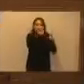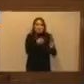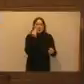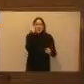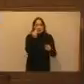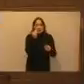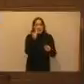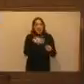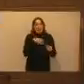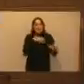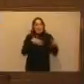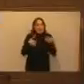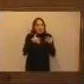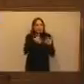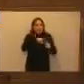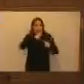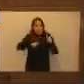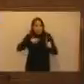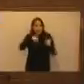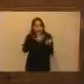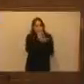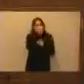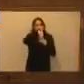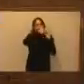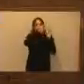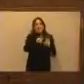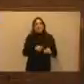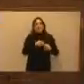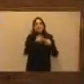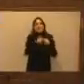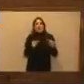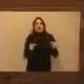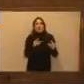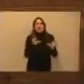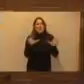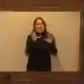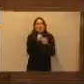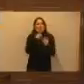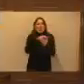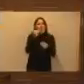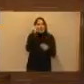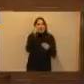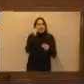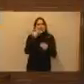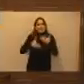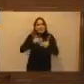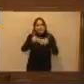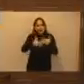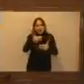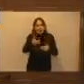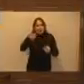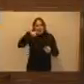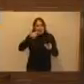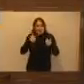duda la trayectoria de personas que han prestado sus servicios a la Administración del Principado de Asturias? ¿Ustedes consideran ético cuestionar la trayectoria personal